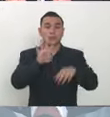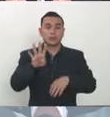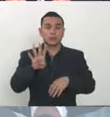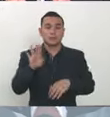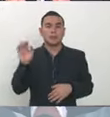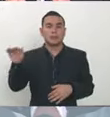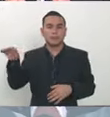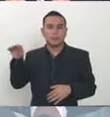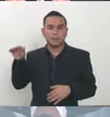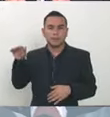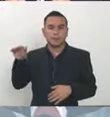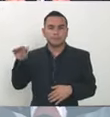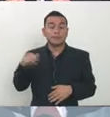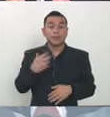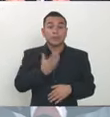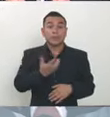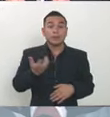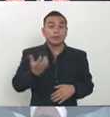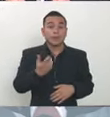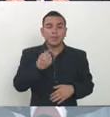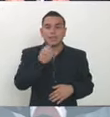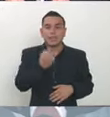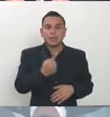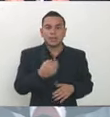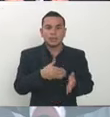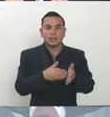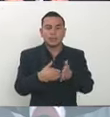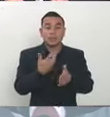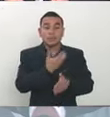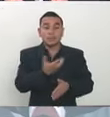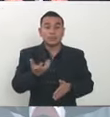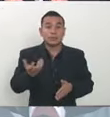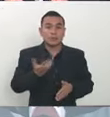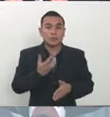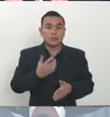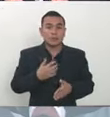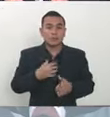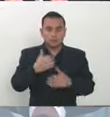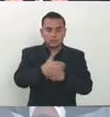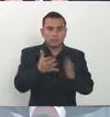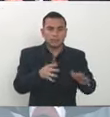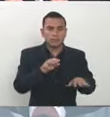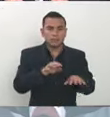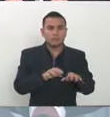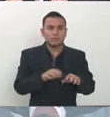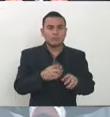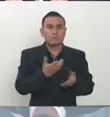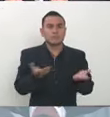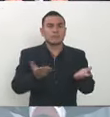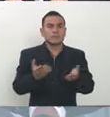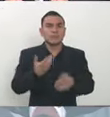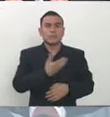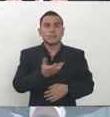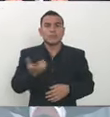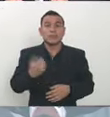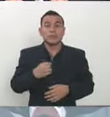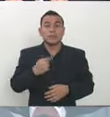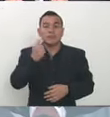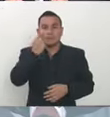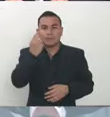marzo se encuentra con la unidad del gasto público ya coordinando también estas actividades a las cuales nosotros nos